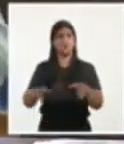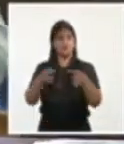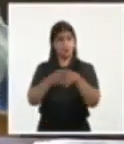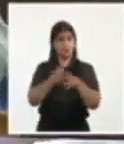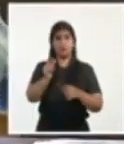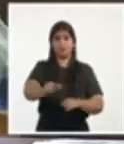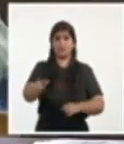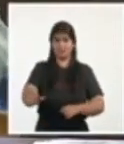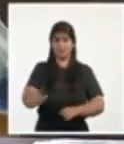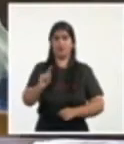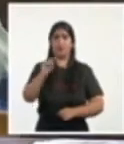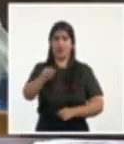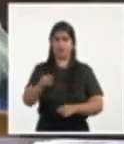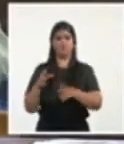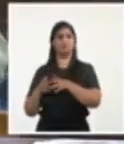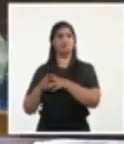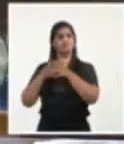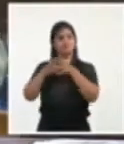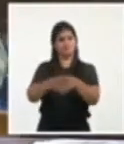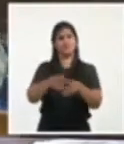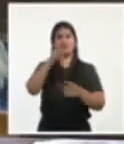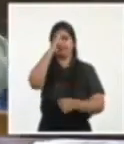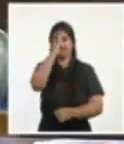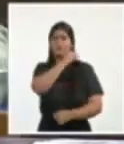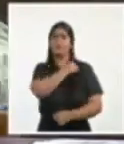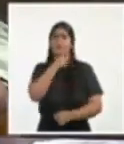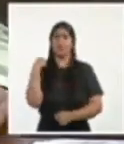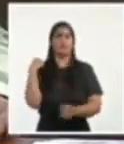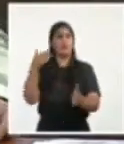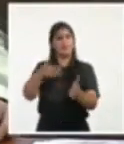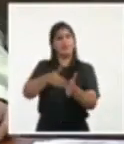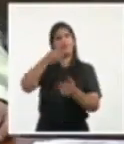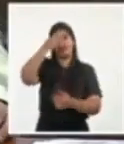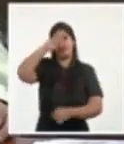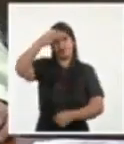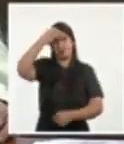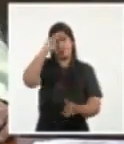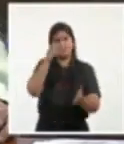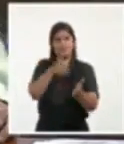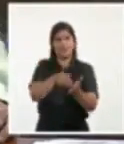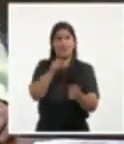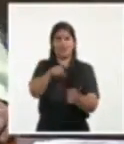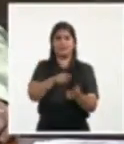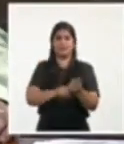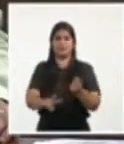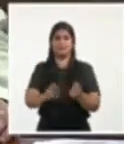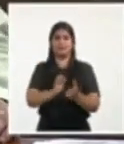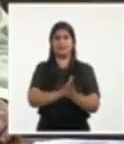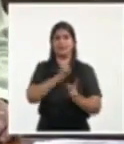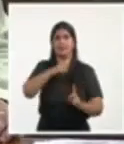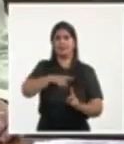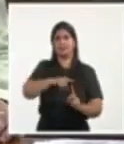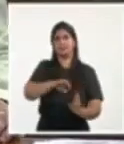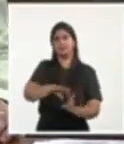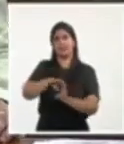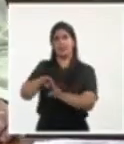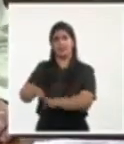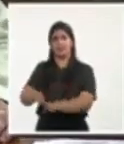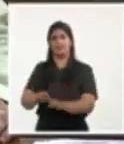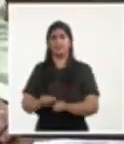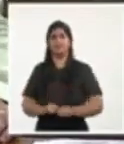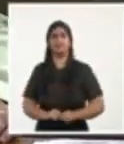trabajando y gestionando esta institución para los matanceros. En el caso del personal de la salud,